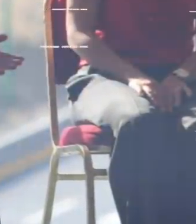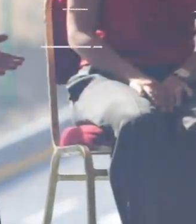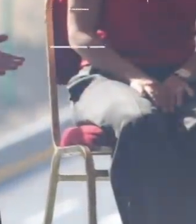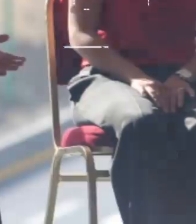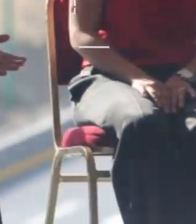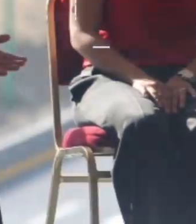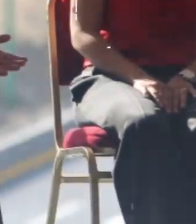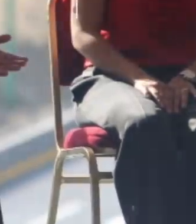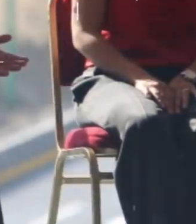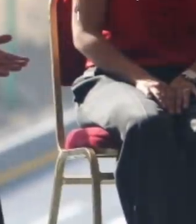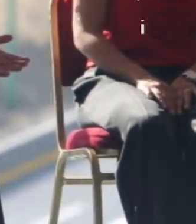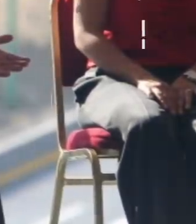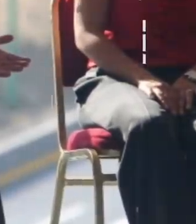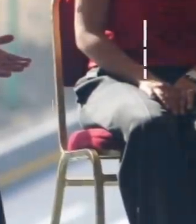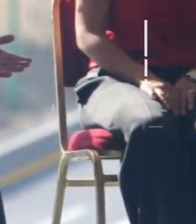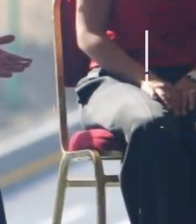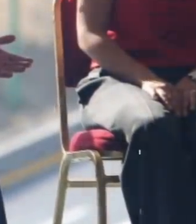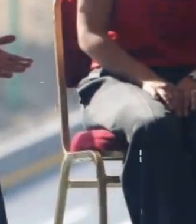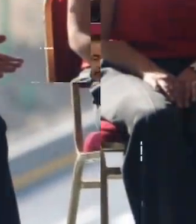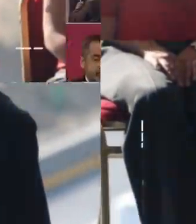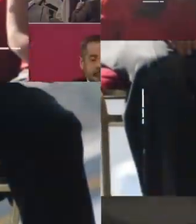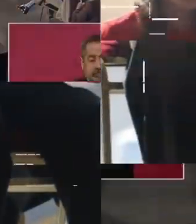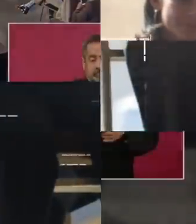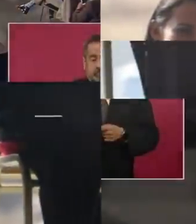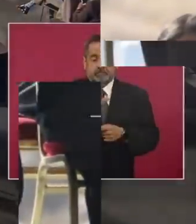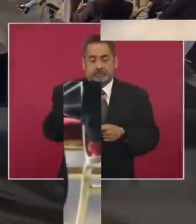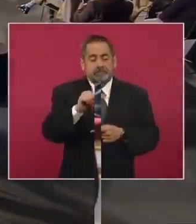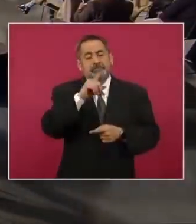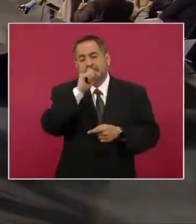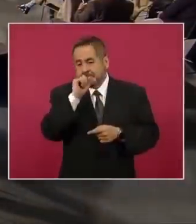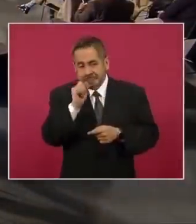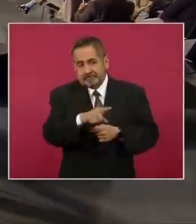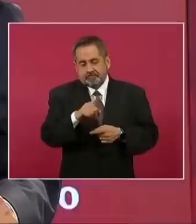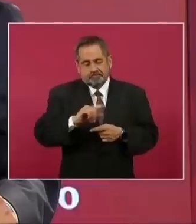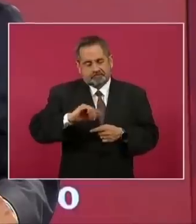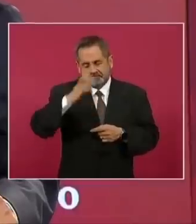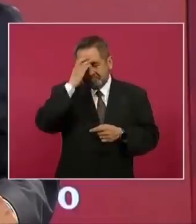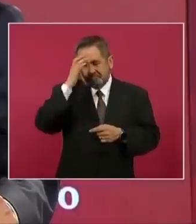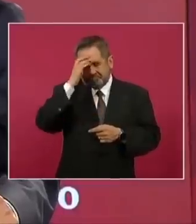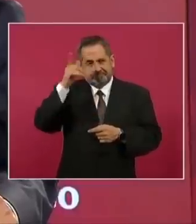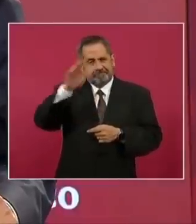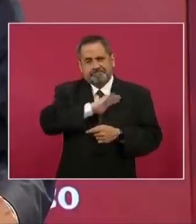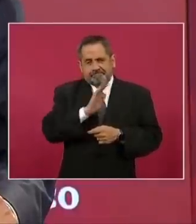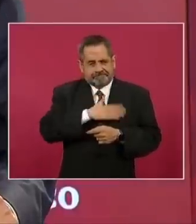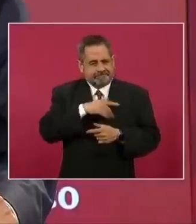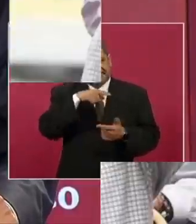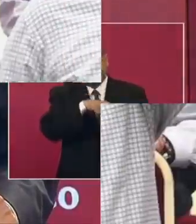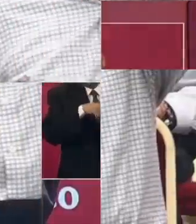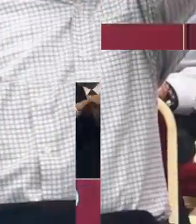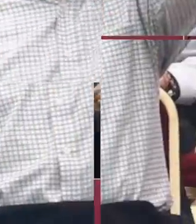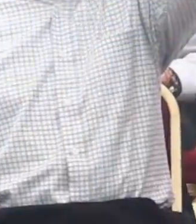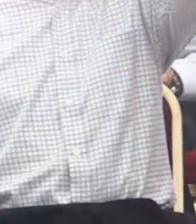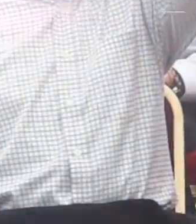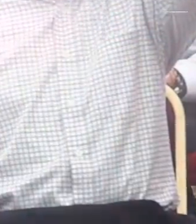de México, pero la OHL, también famosísima en España,